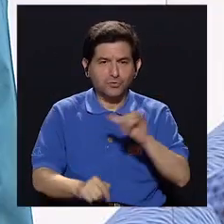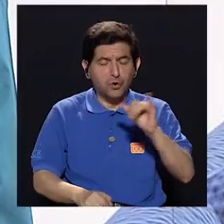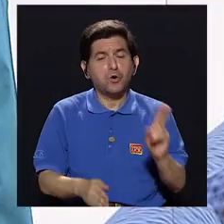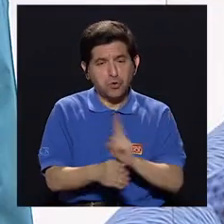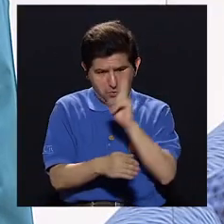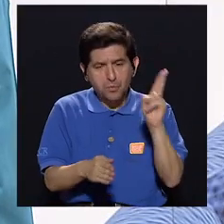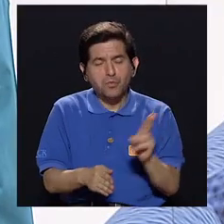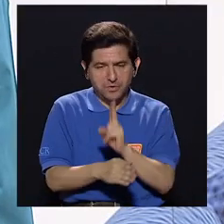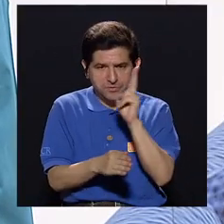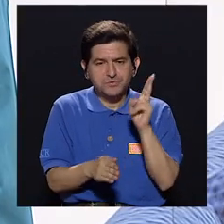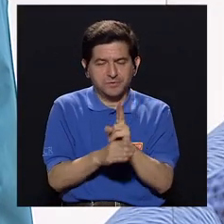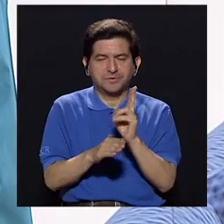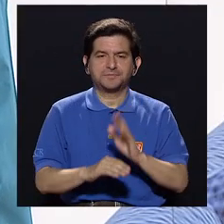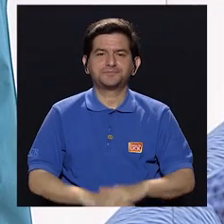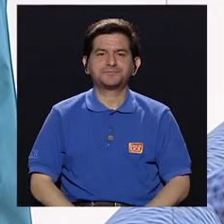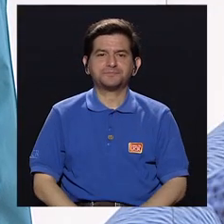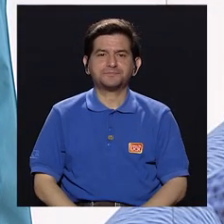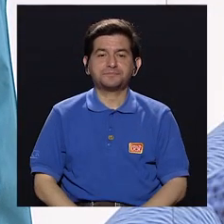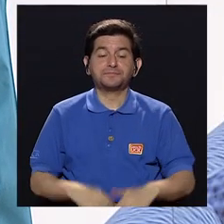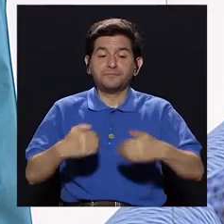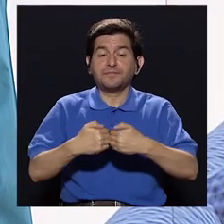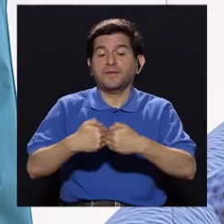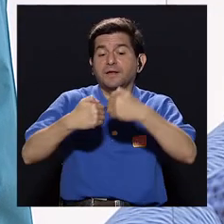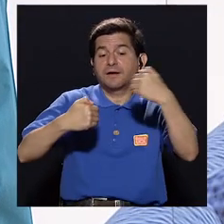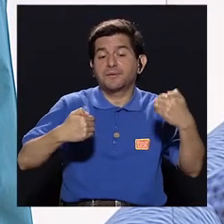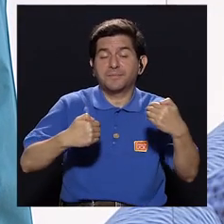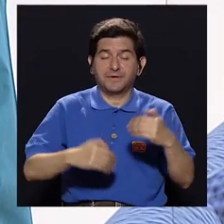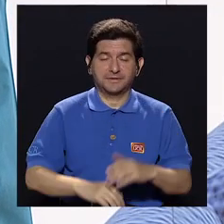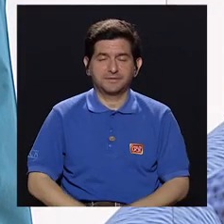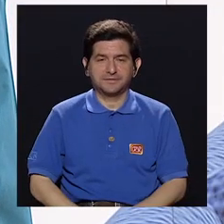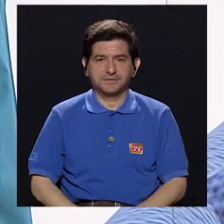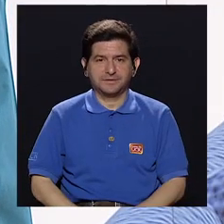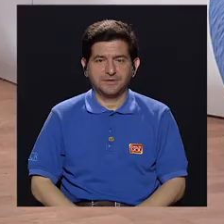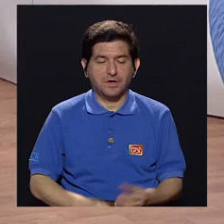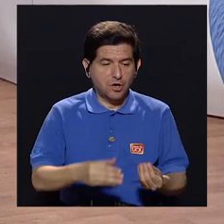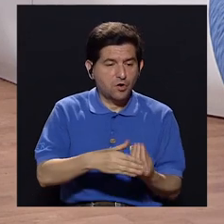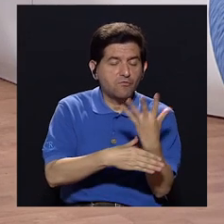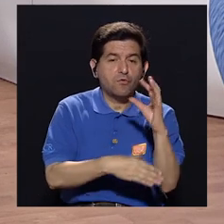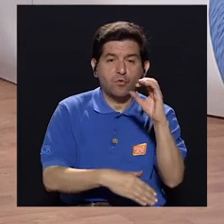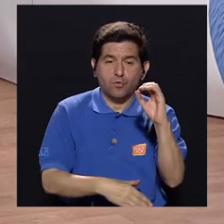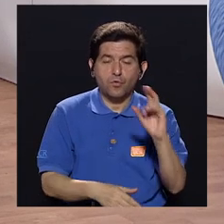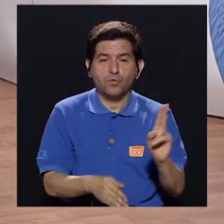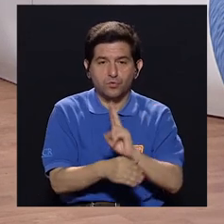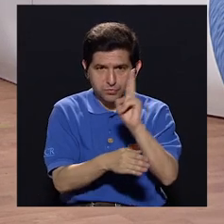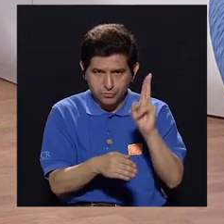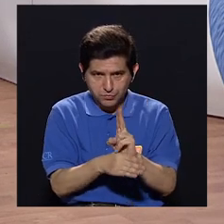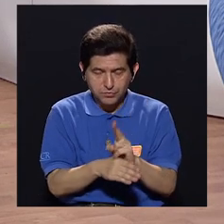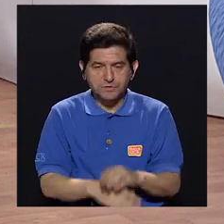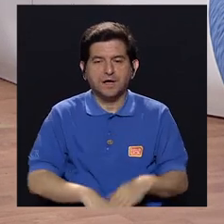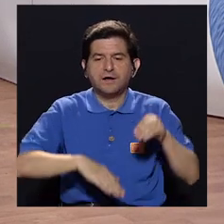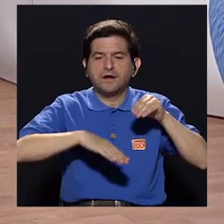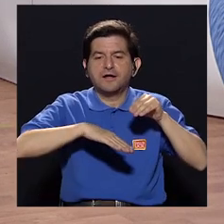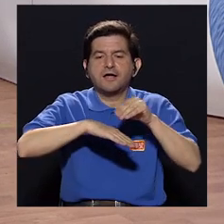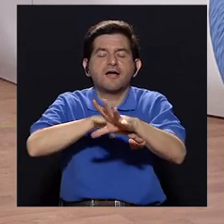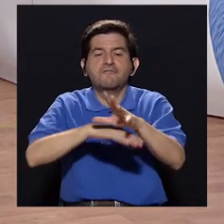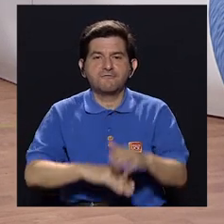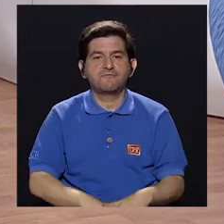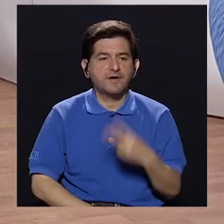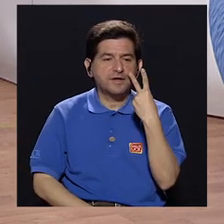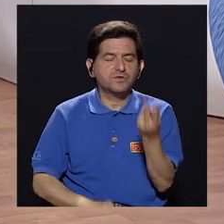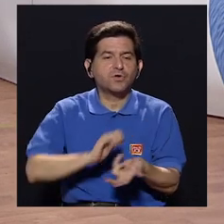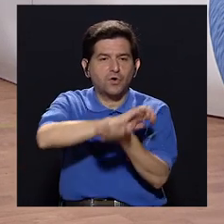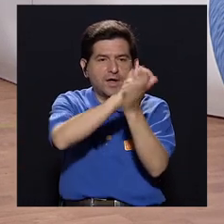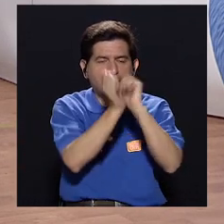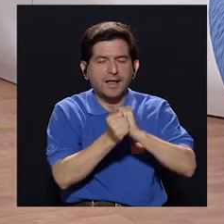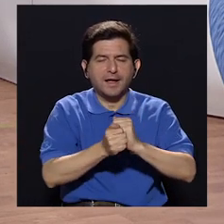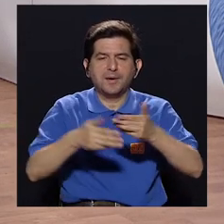usa interesante e y Bueno aparte de eso también las orquídeas se utilizan e para efectos de de ver el cambio